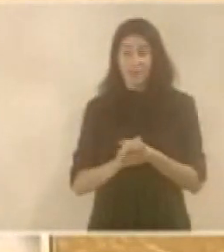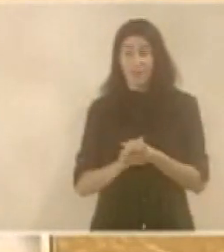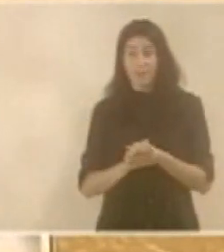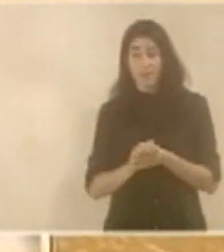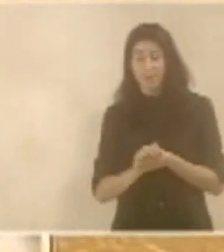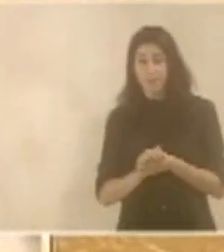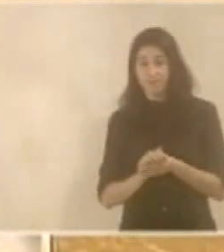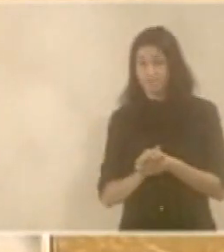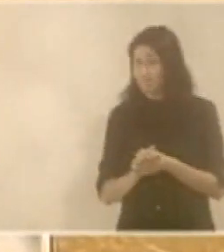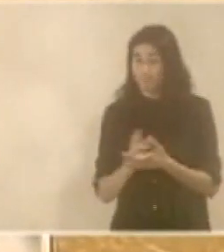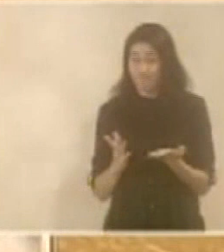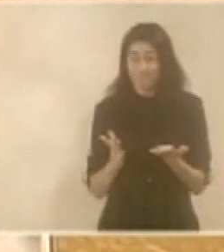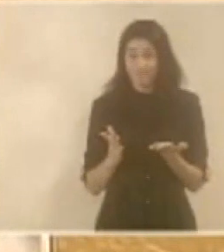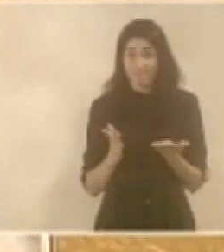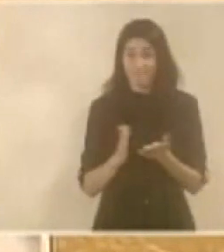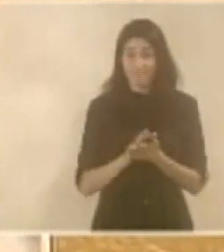dirigentes divididas en dos.